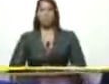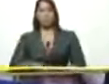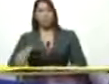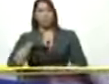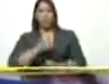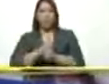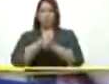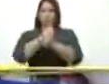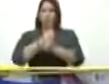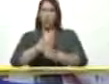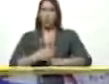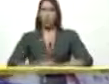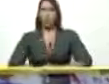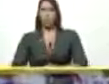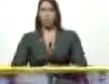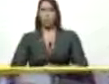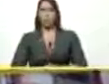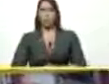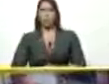amada!